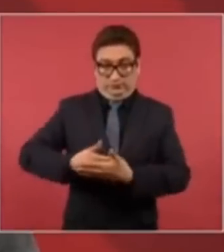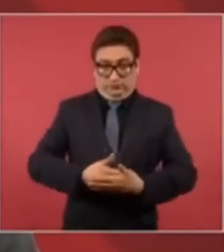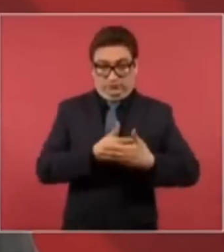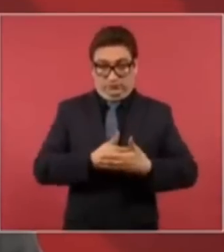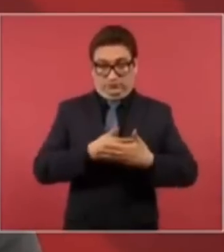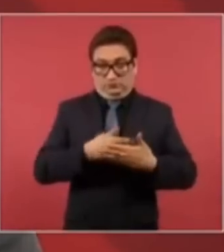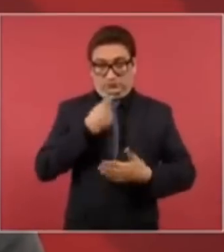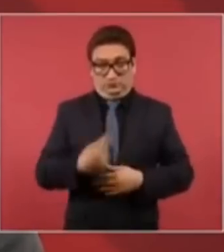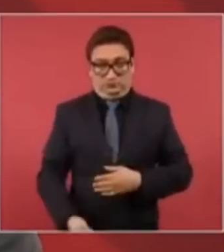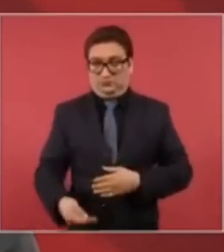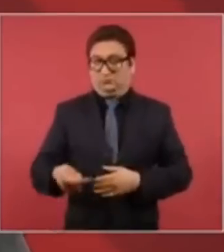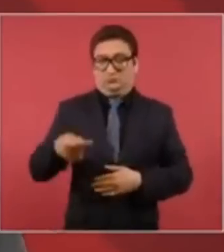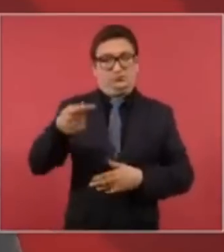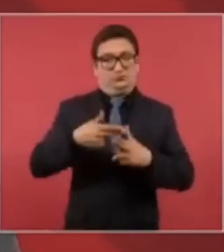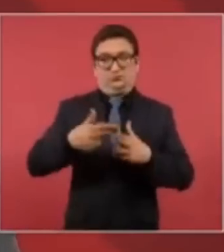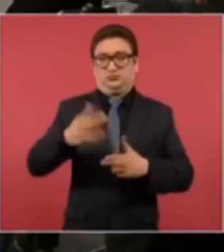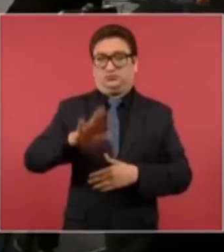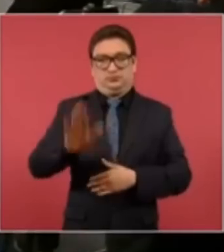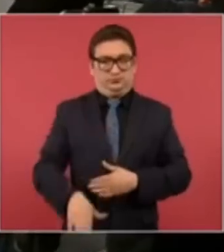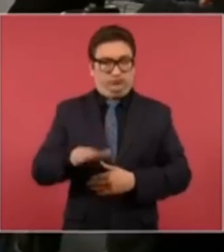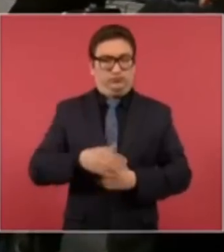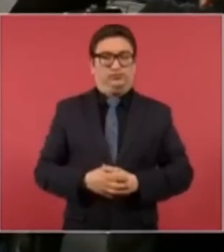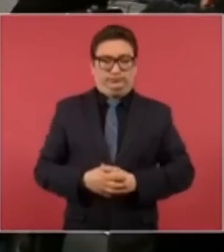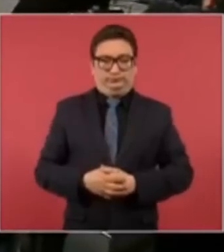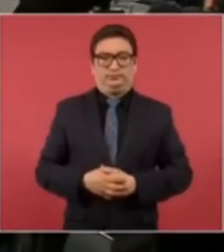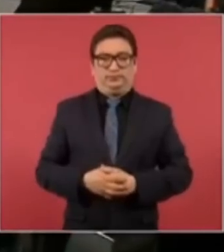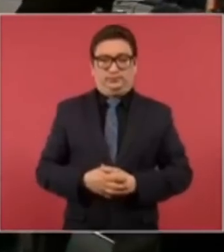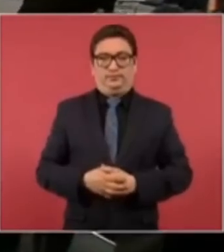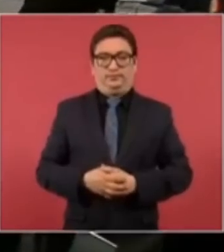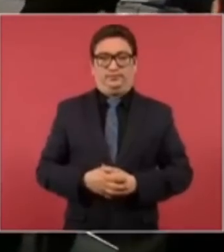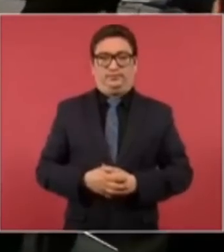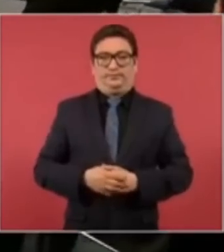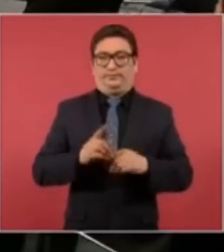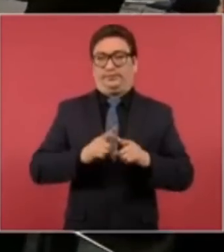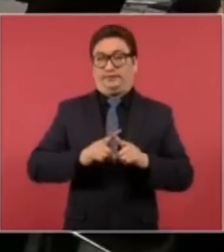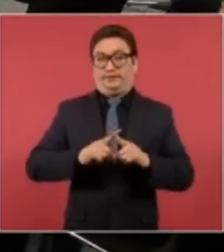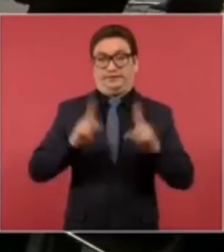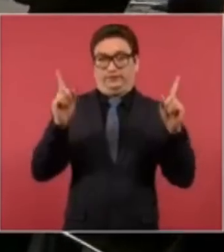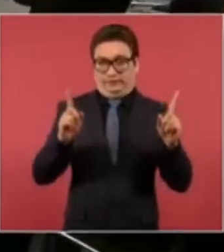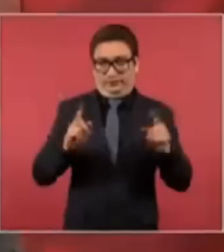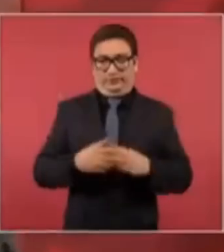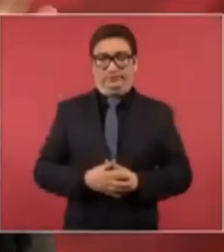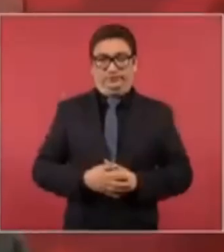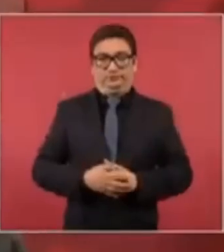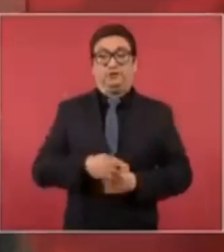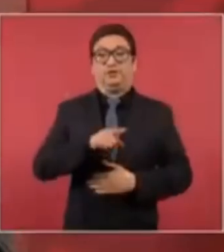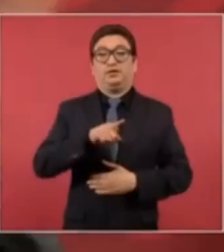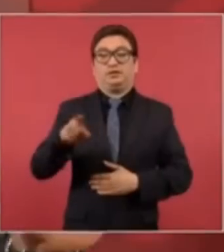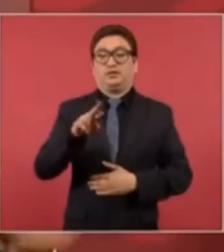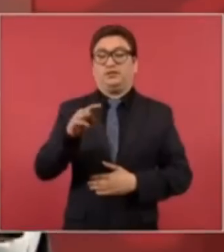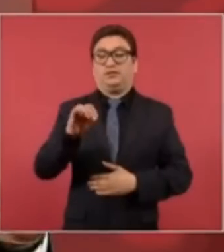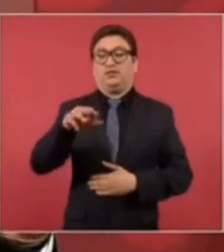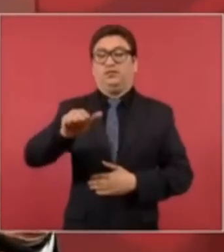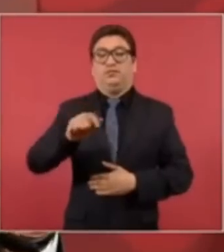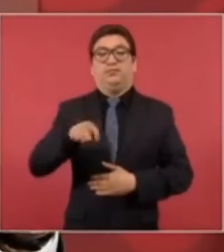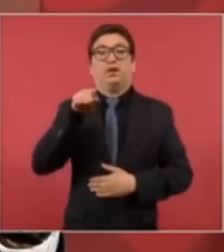dijo de qué medio era. Le contesta la periodista que era del Reforma. Amigos y amigas, vamos a escuchar